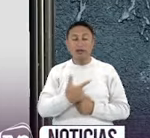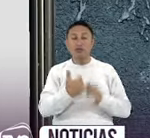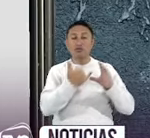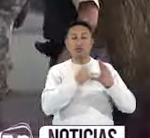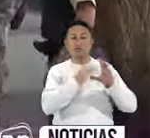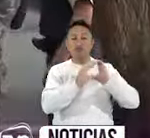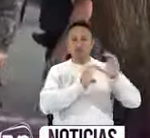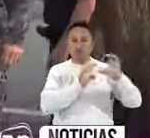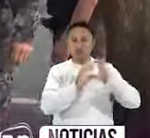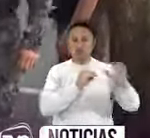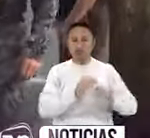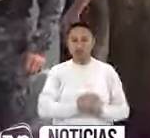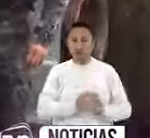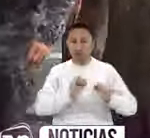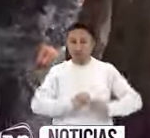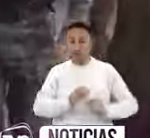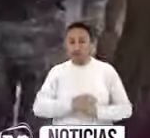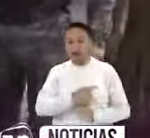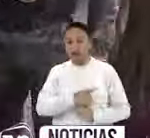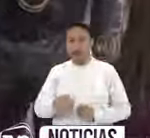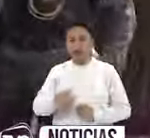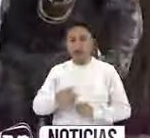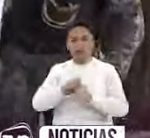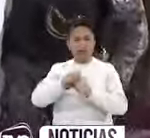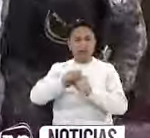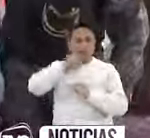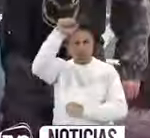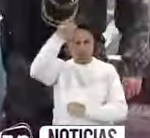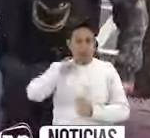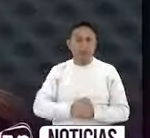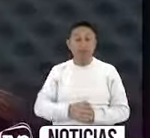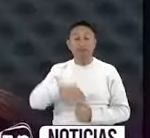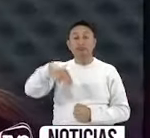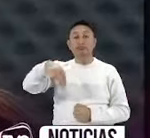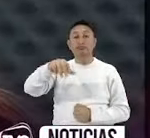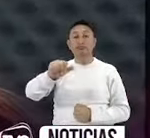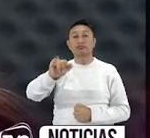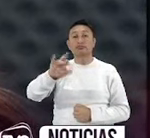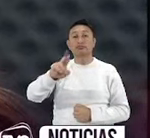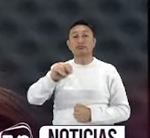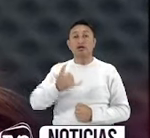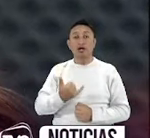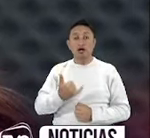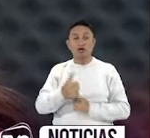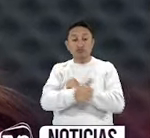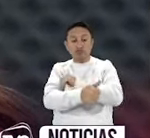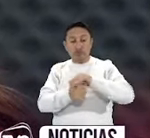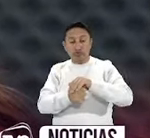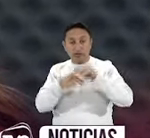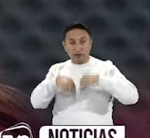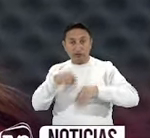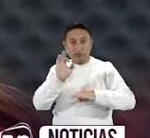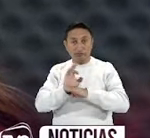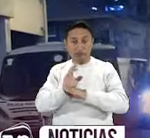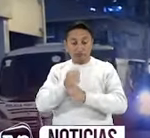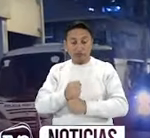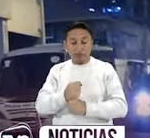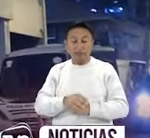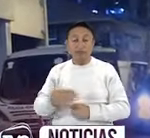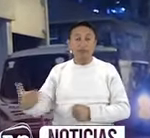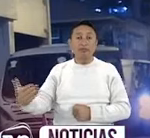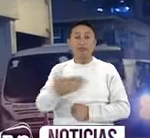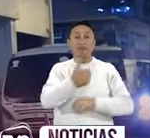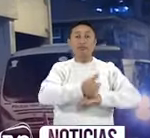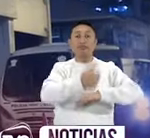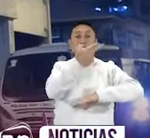permitieron desglosar el caso Purga. Mayra Salazar se encuentra retenida y deberá ser trasladada hacia la Corte Nacional de